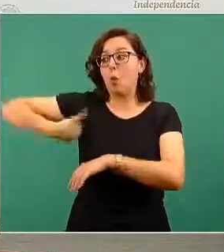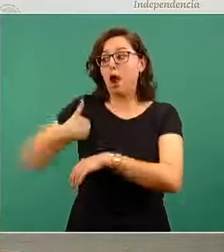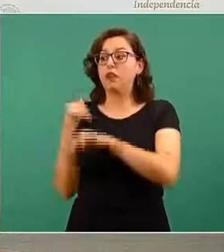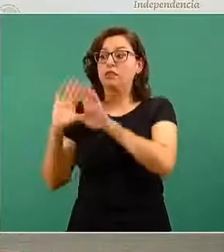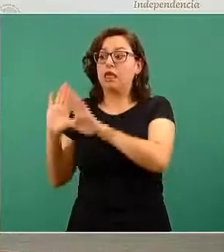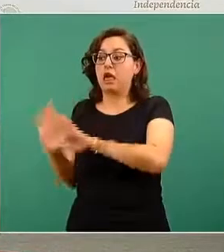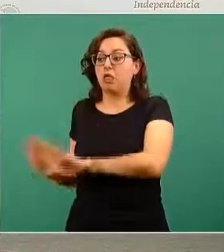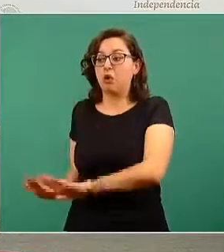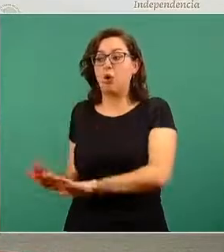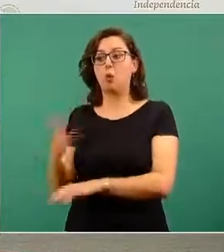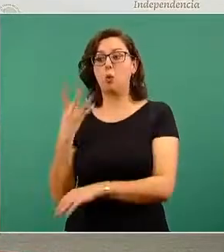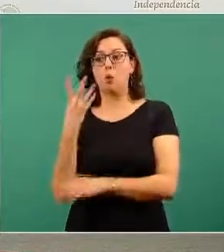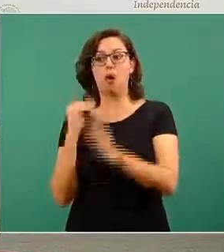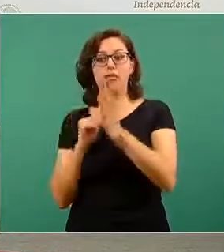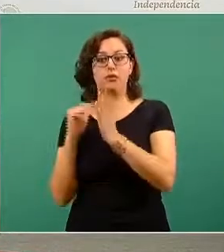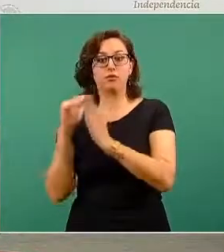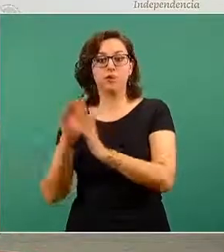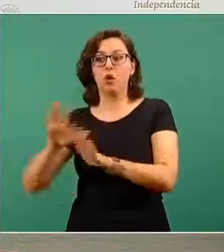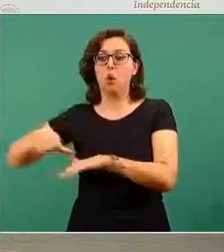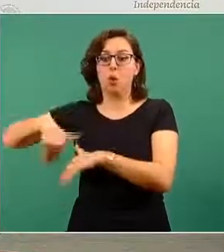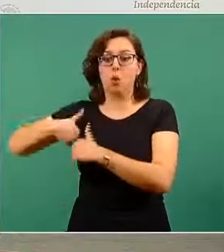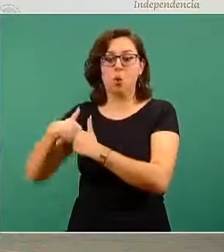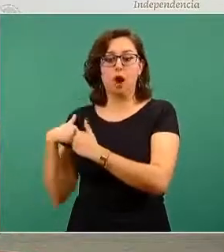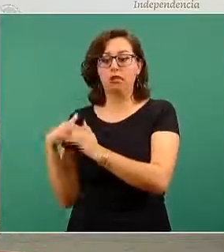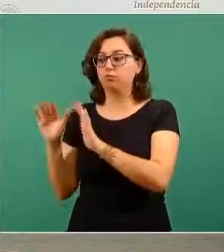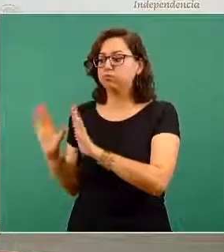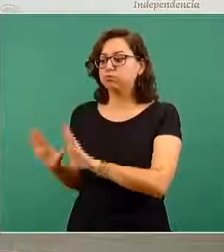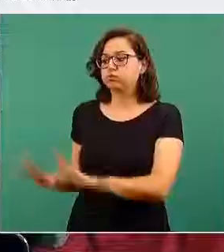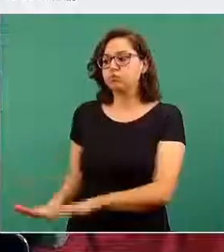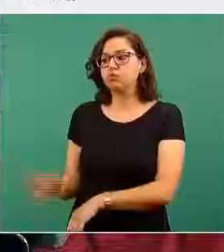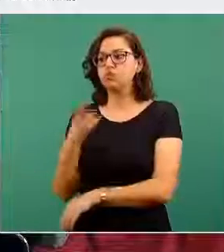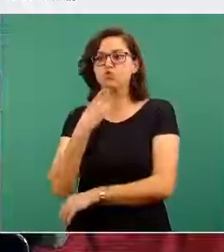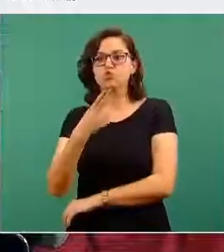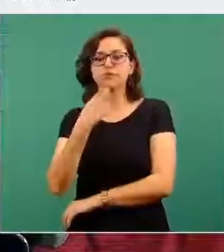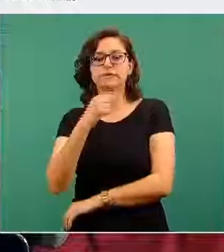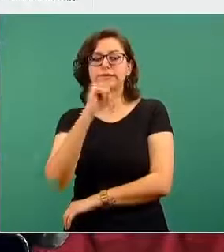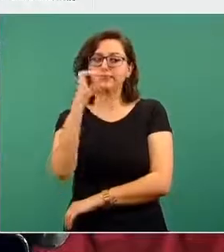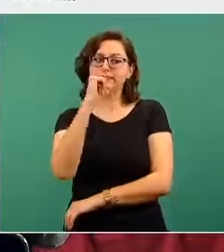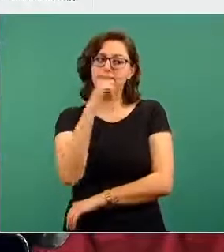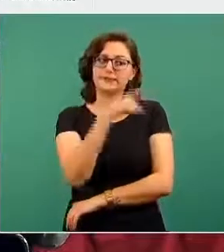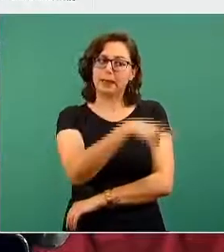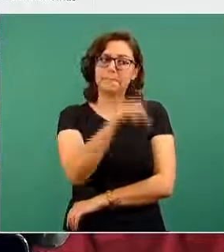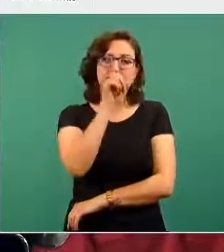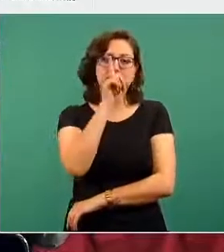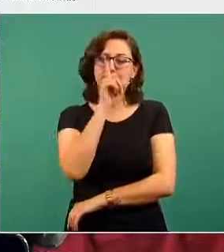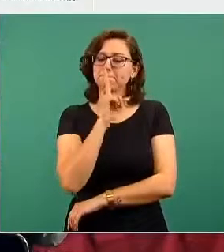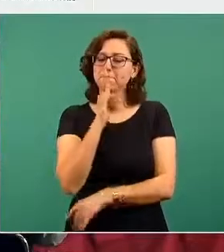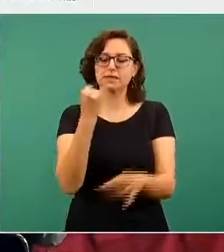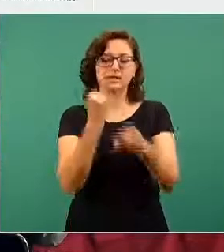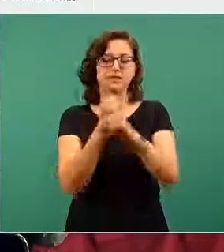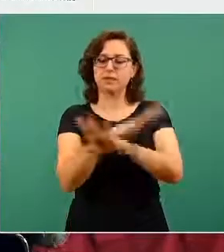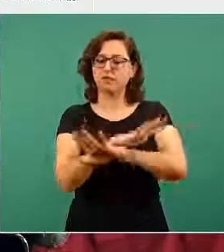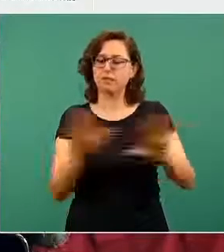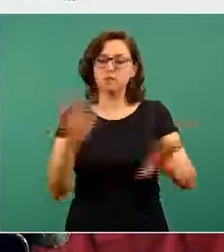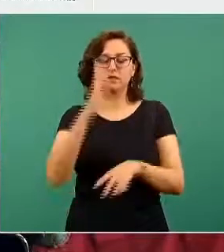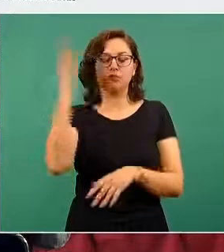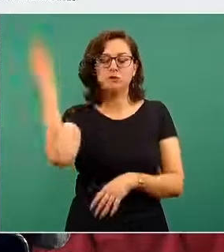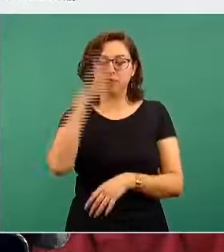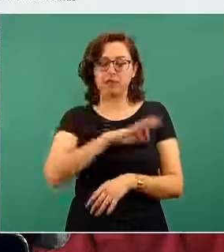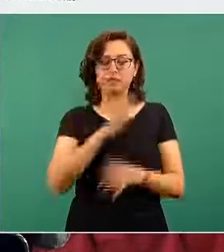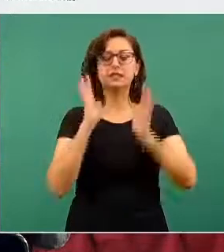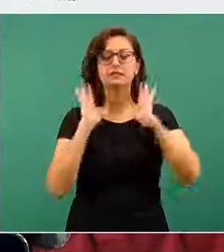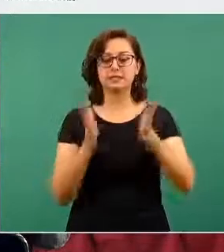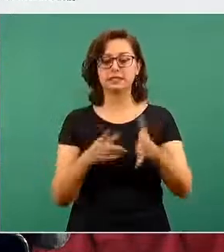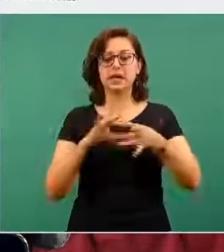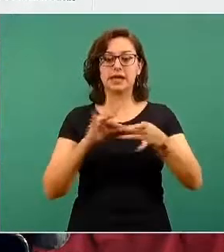dosis. Desde luego, esto es falta de información, y por eso ya desde hace varios días lo dejamos en claro.